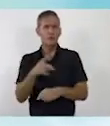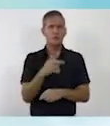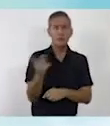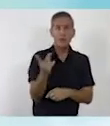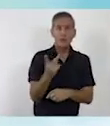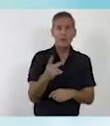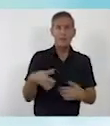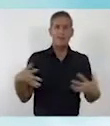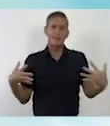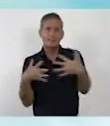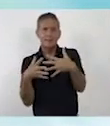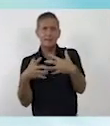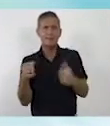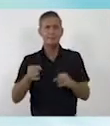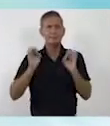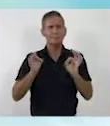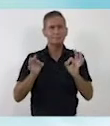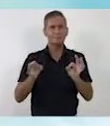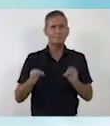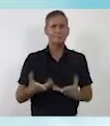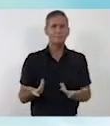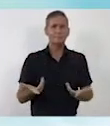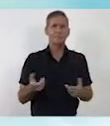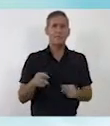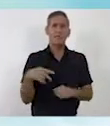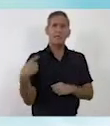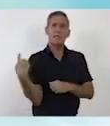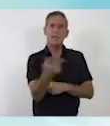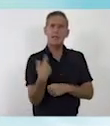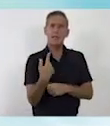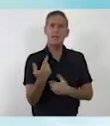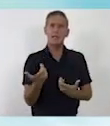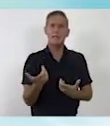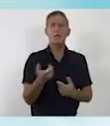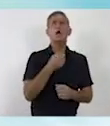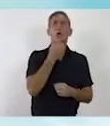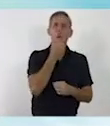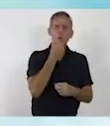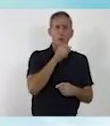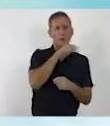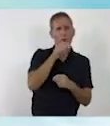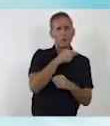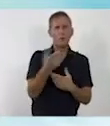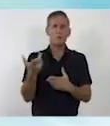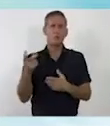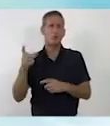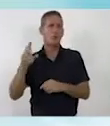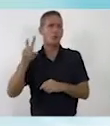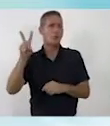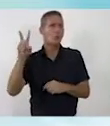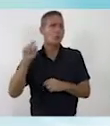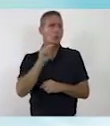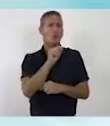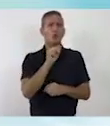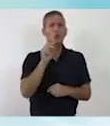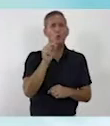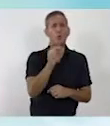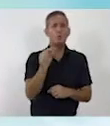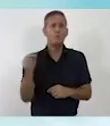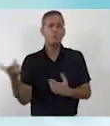a esta relación precisamente es a la que nosotros, por supuesto, vamos a poder cancelar los volúmenes molares porque tienen el mismo valor.